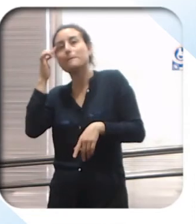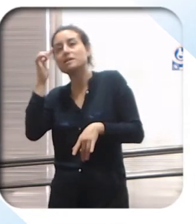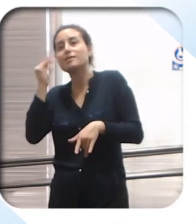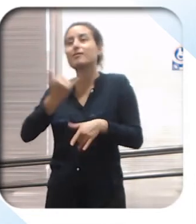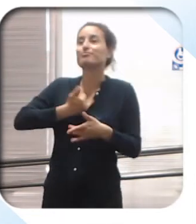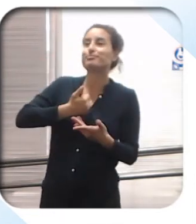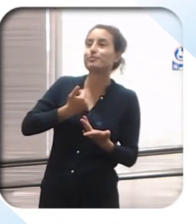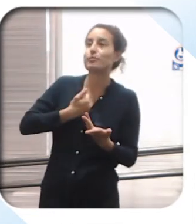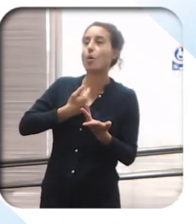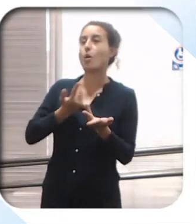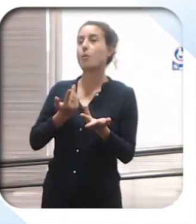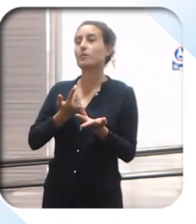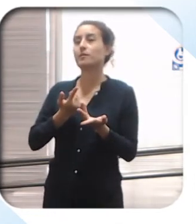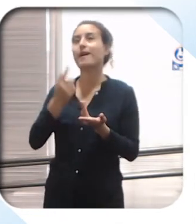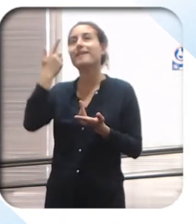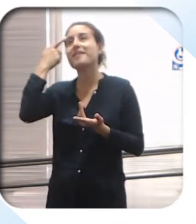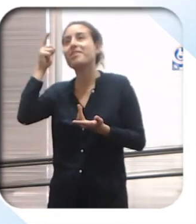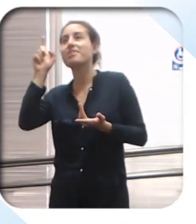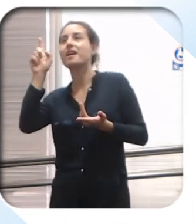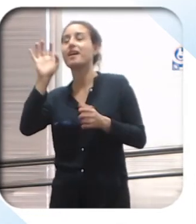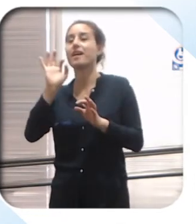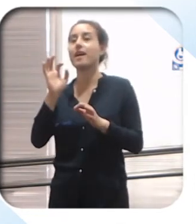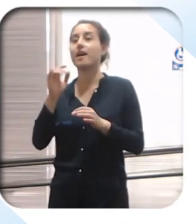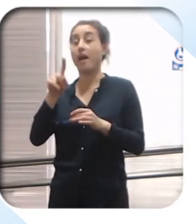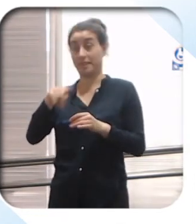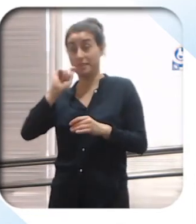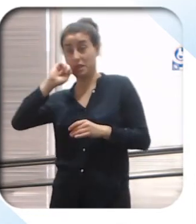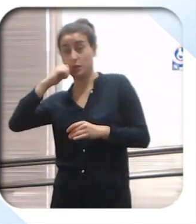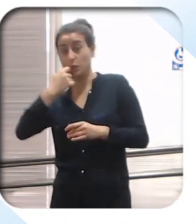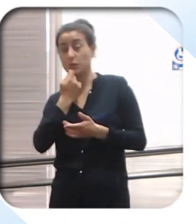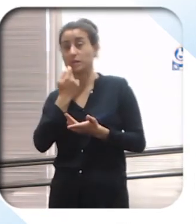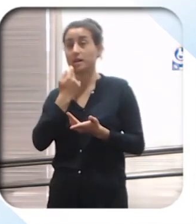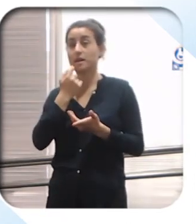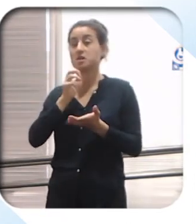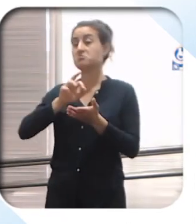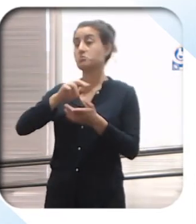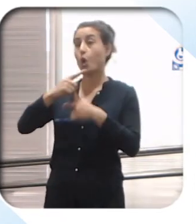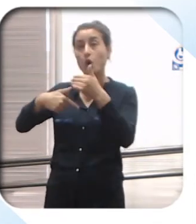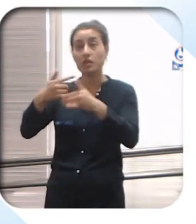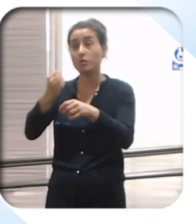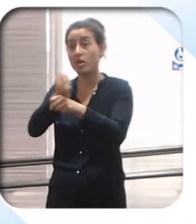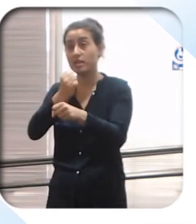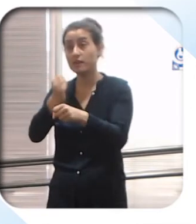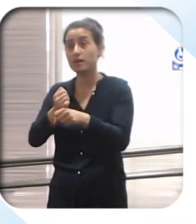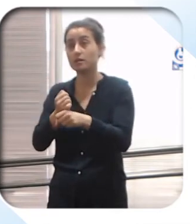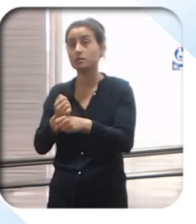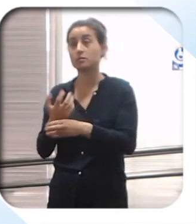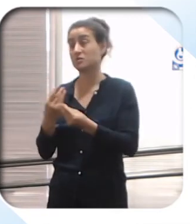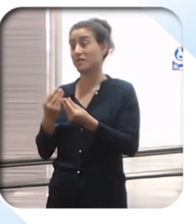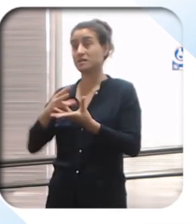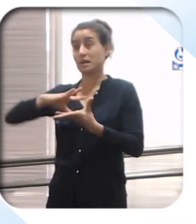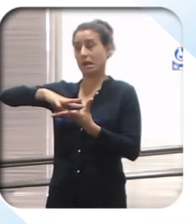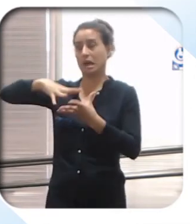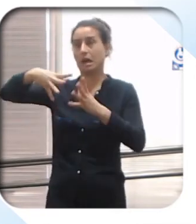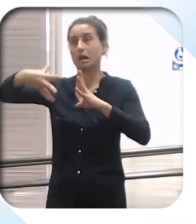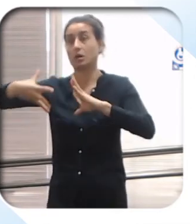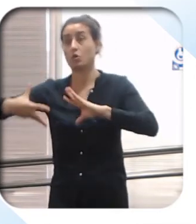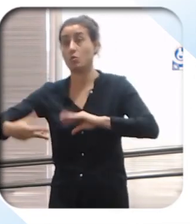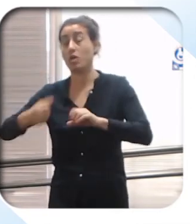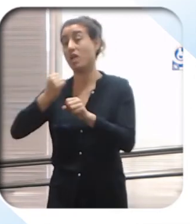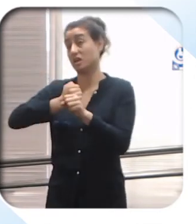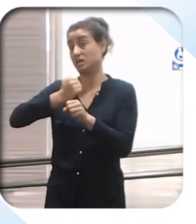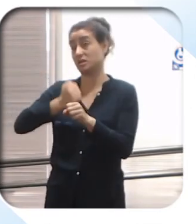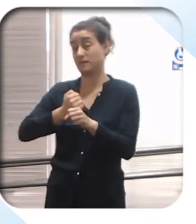piensas? ¿Qué idea tienes? ¿Te gustaría seguir en tu trabajo? Porque muchas veces hay que reacomodarlo también desde el punto de